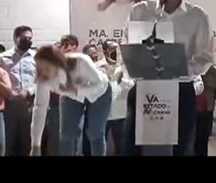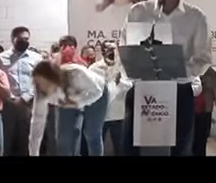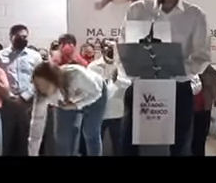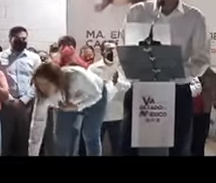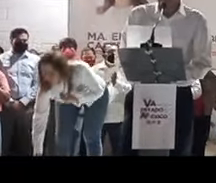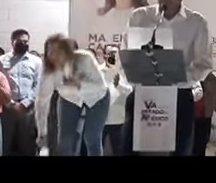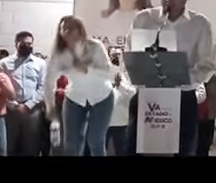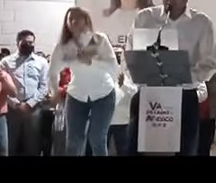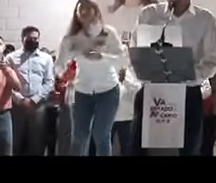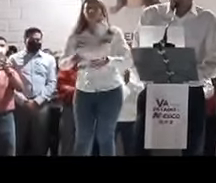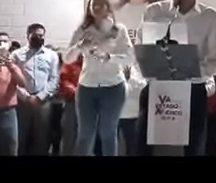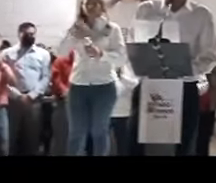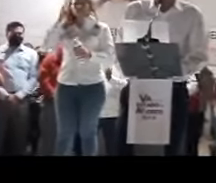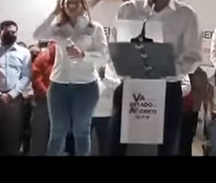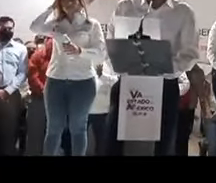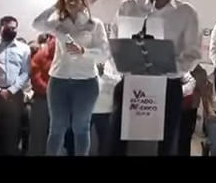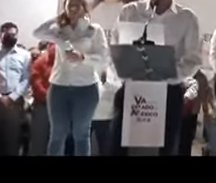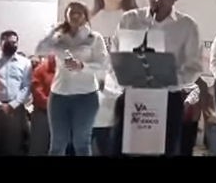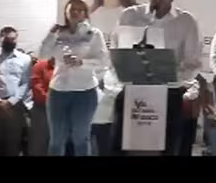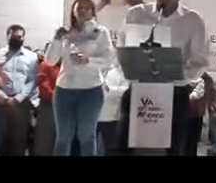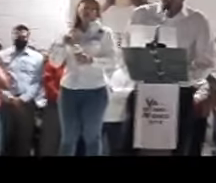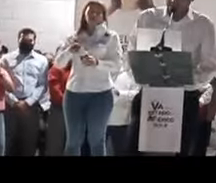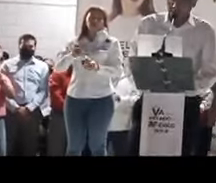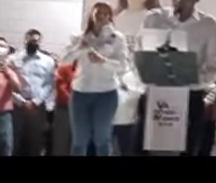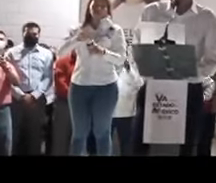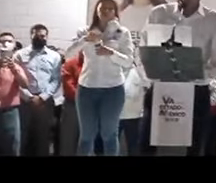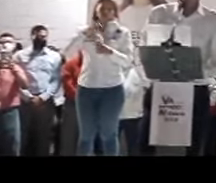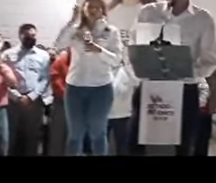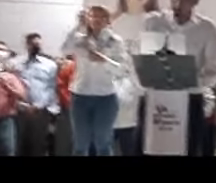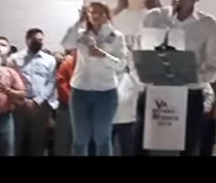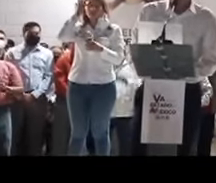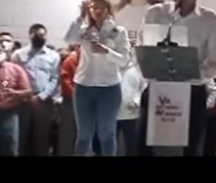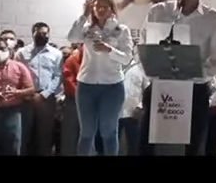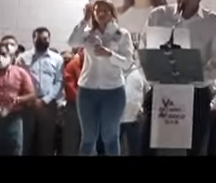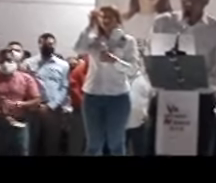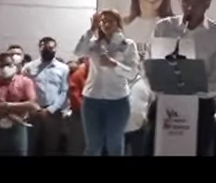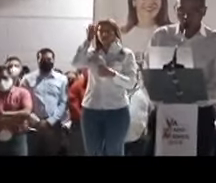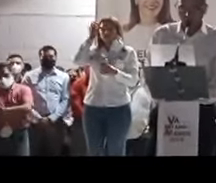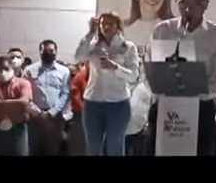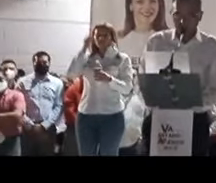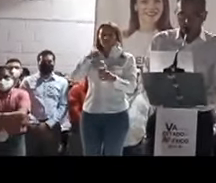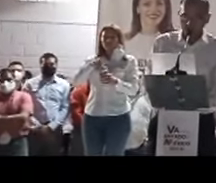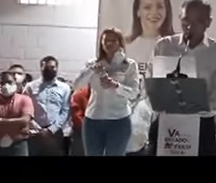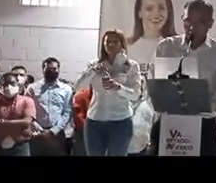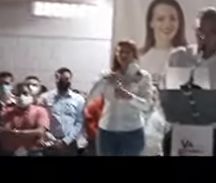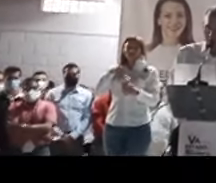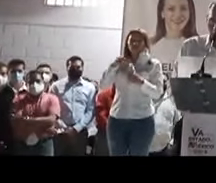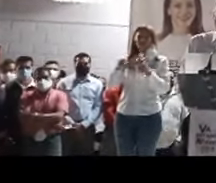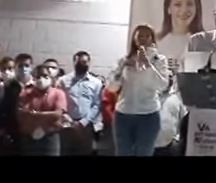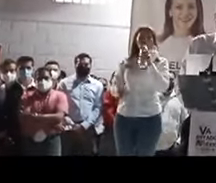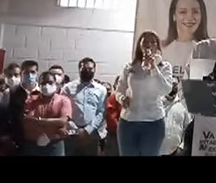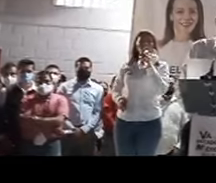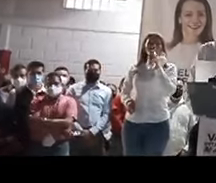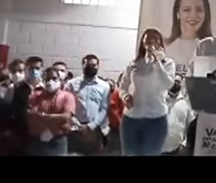a prepararme. Gracias a mi mamá, que siempre reza por mí y se sacrificó porque fuéramos a la